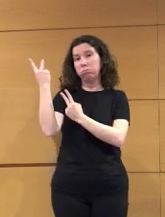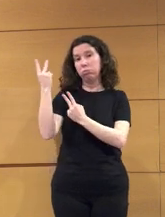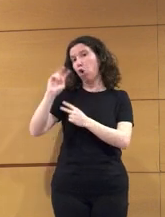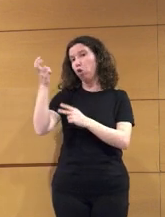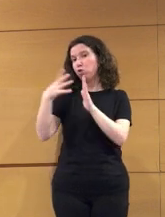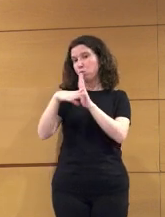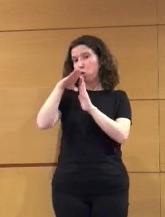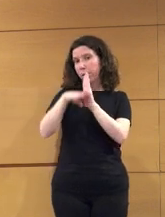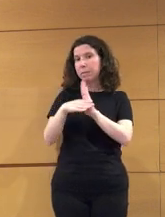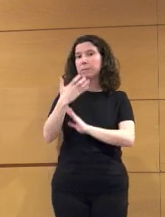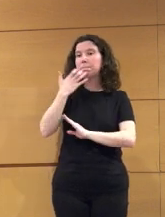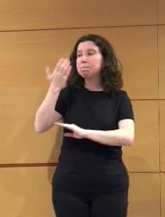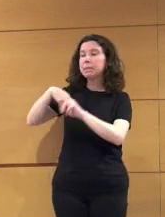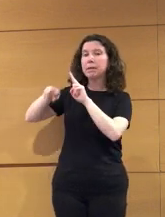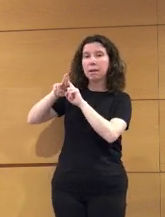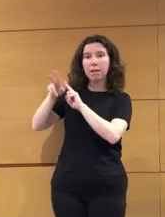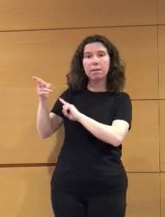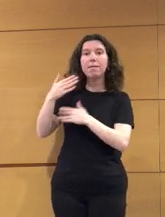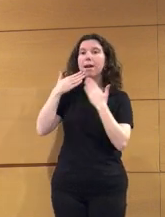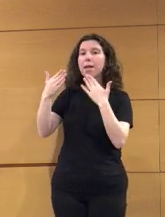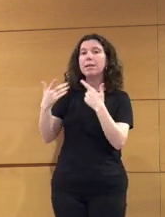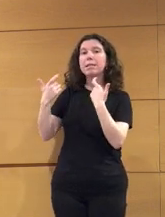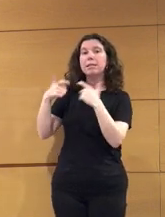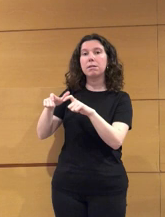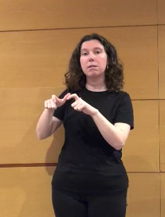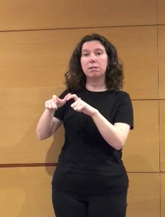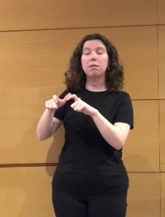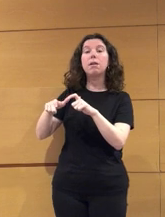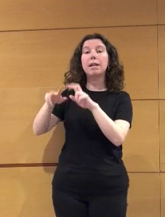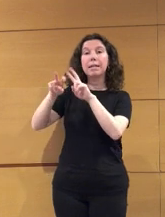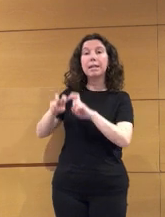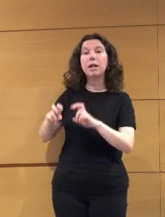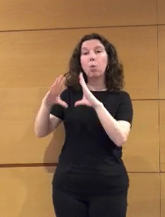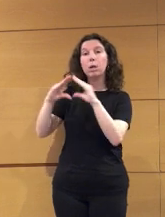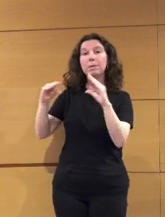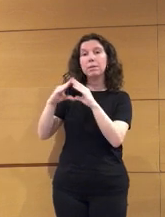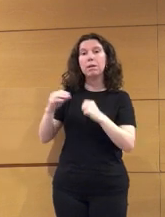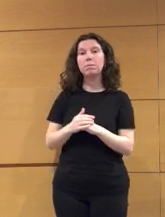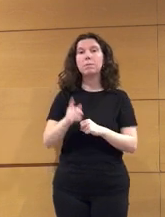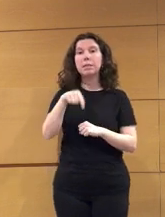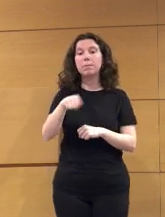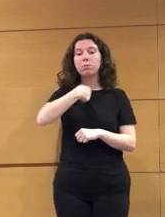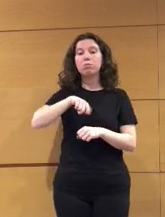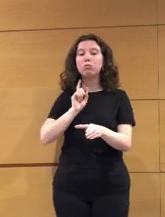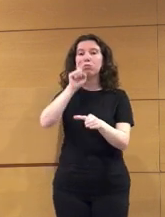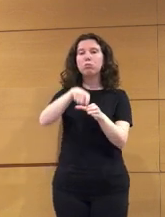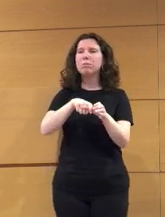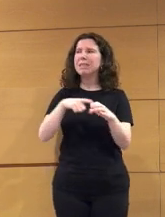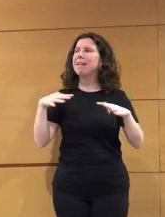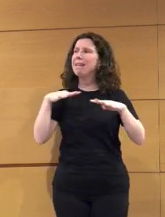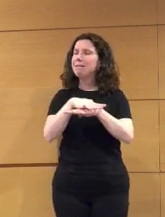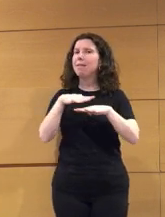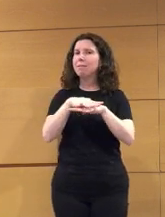de la Generalitat de Cataluña a través del Departamento de Recherca y Universitats. También somos miembro de una red de